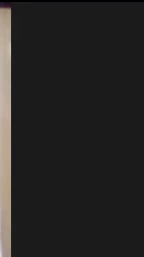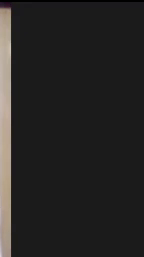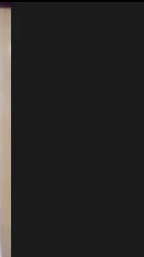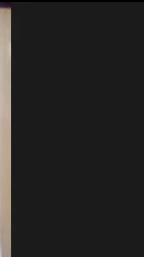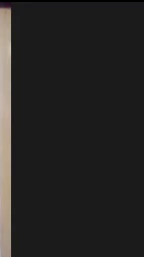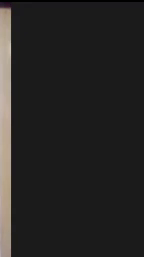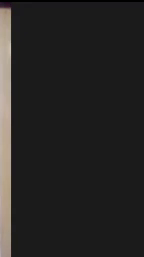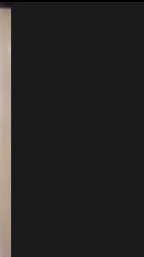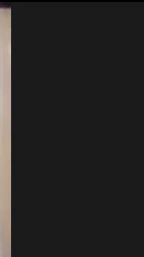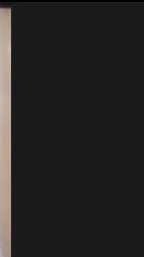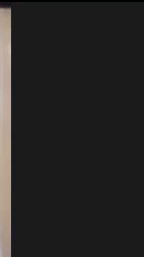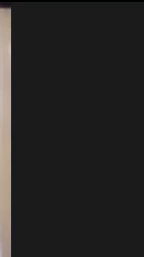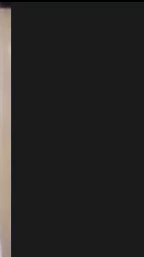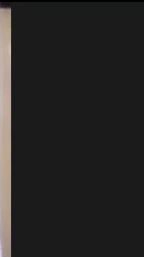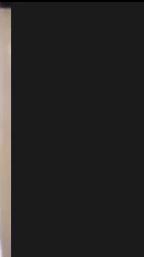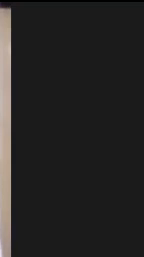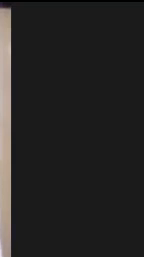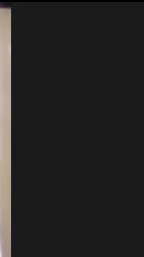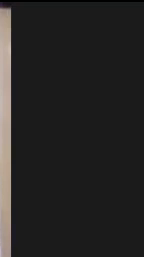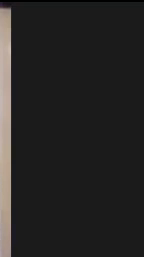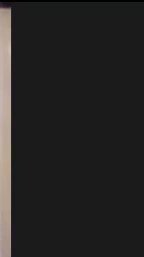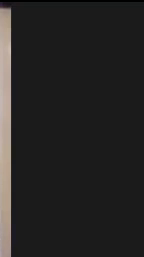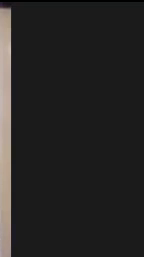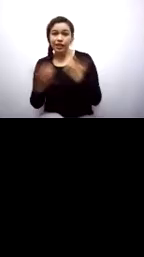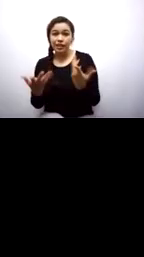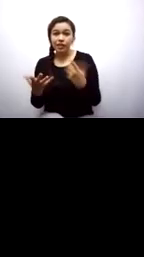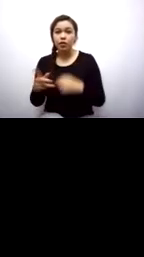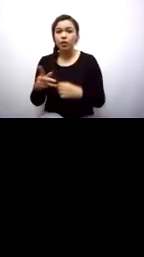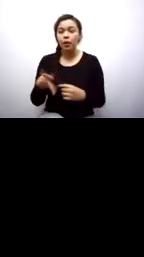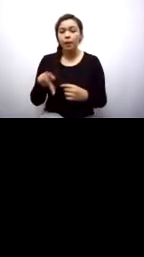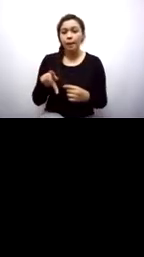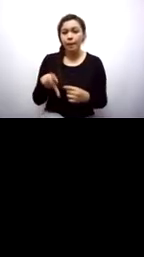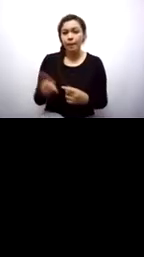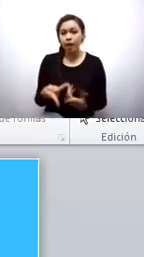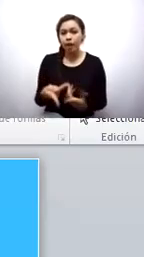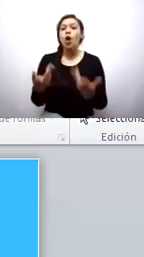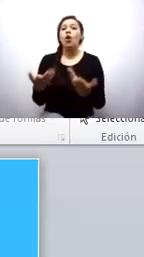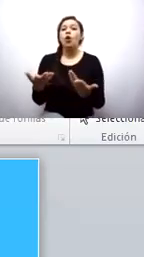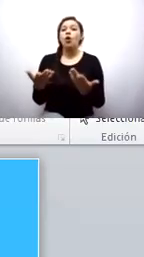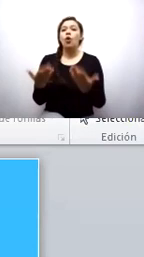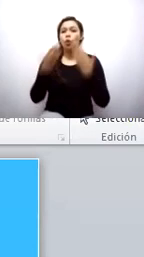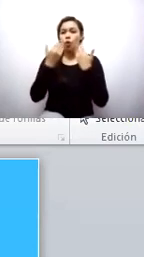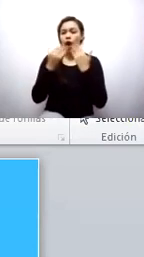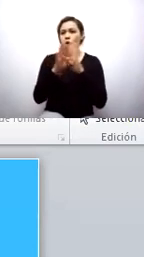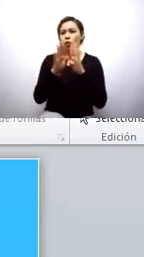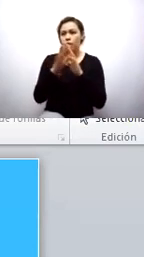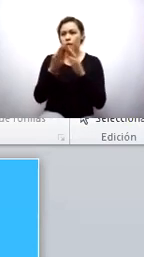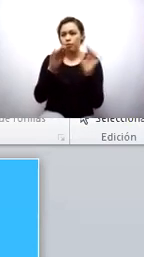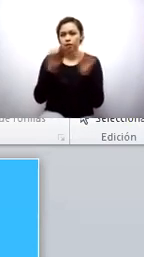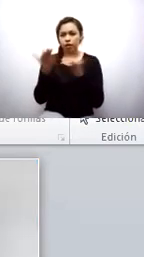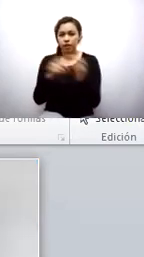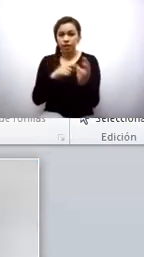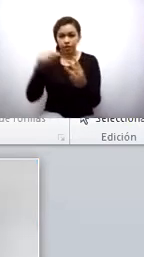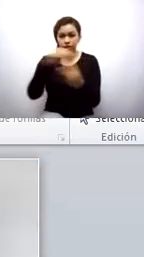otro, uno más optimista que otro, pero no hay que perder de vista. Los 3 escenarios